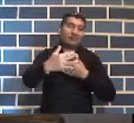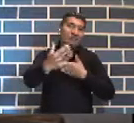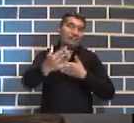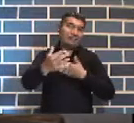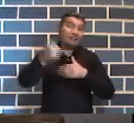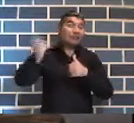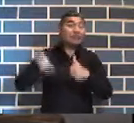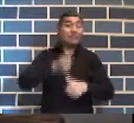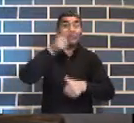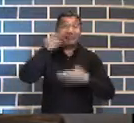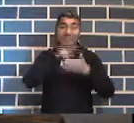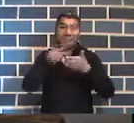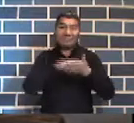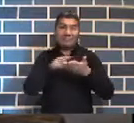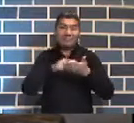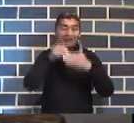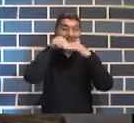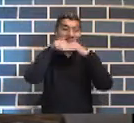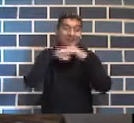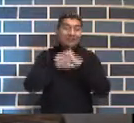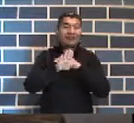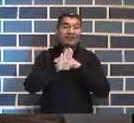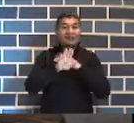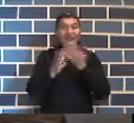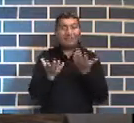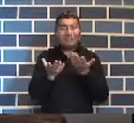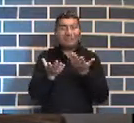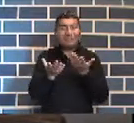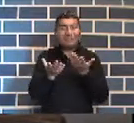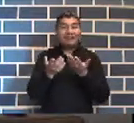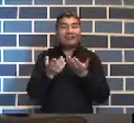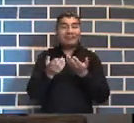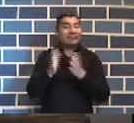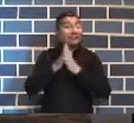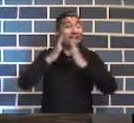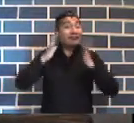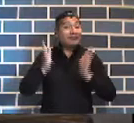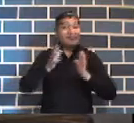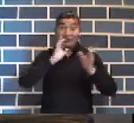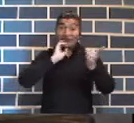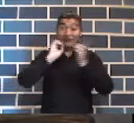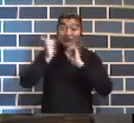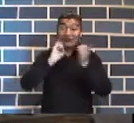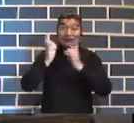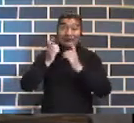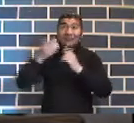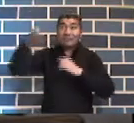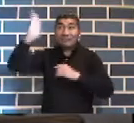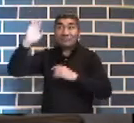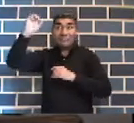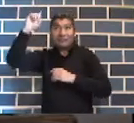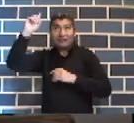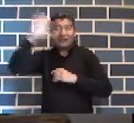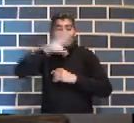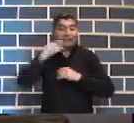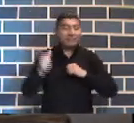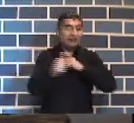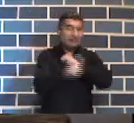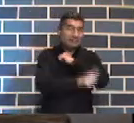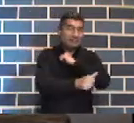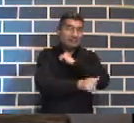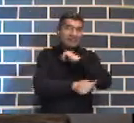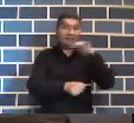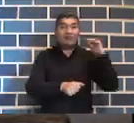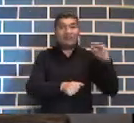la primera lectura no se introduce en el increíble diálogo entre dios y abraham